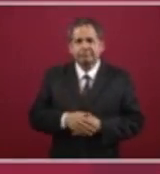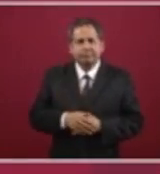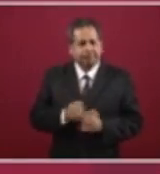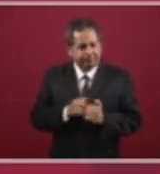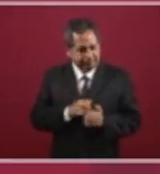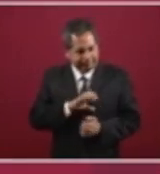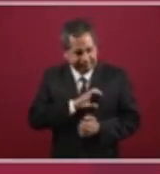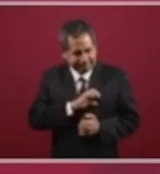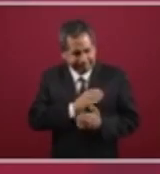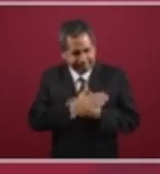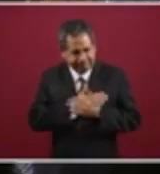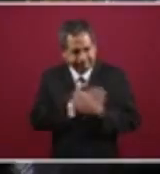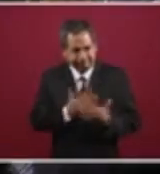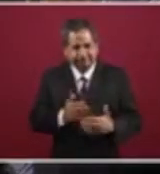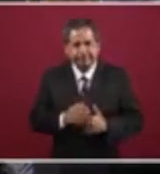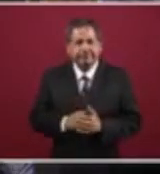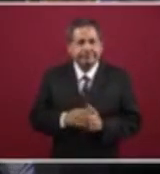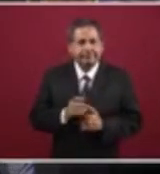amorosa,